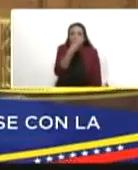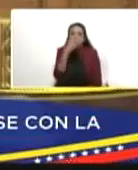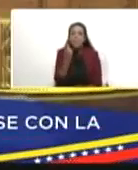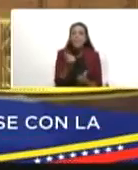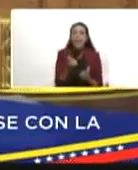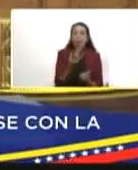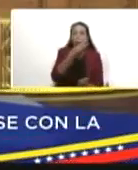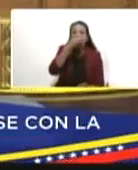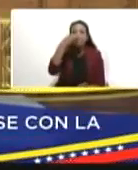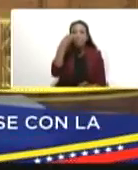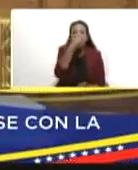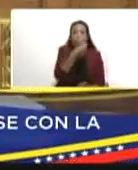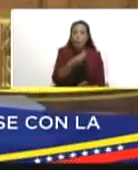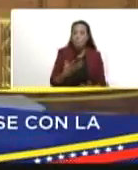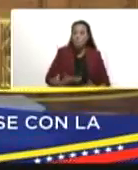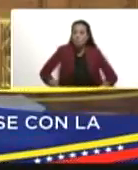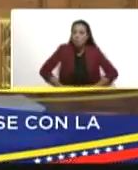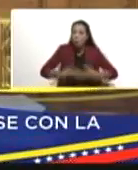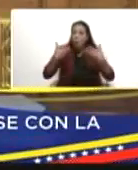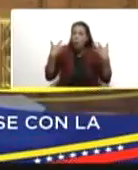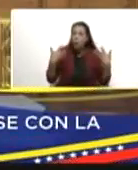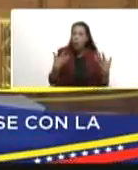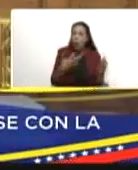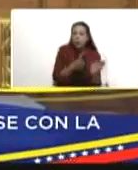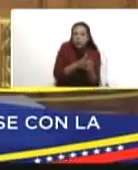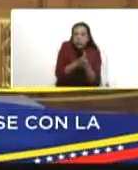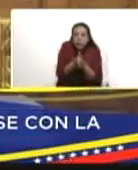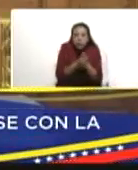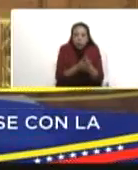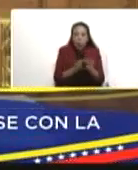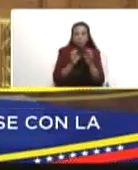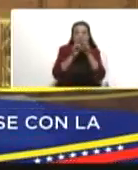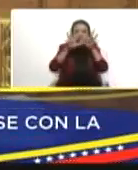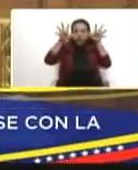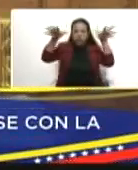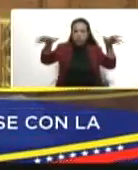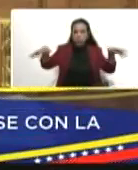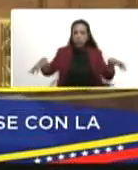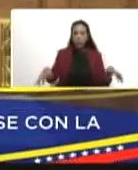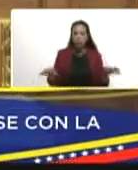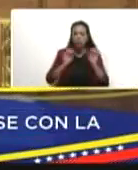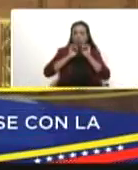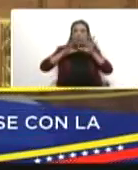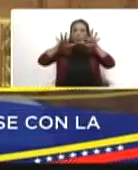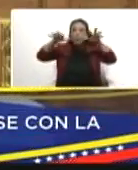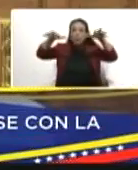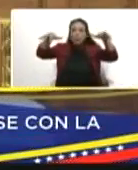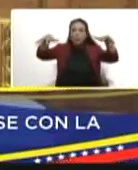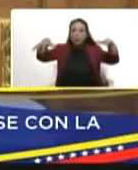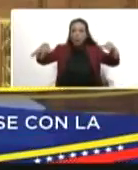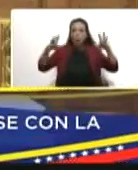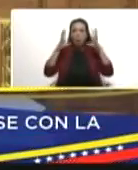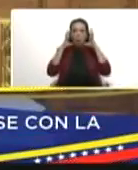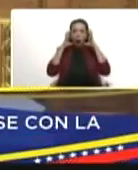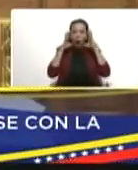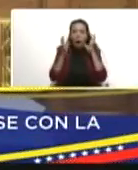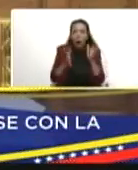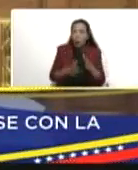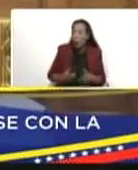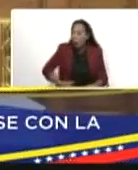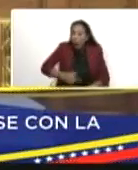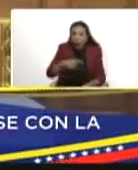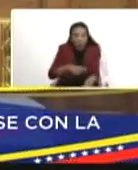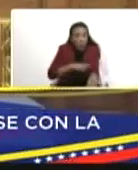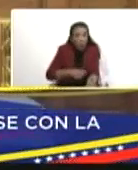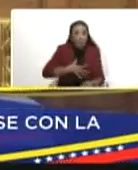enfermedad monstruo purulento de mil cabezas lo llamo que corroe